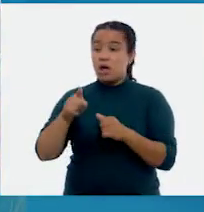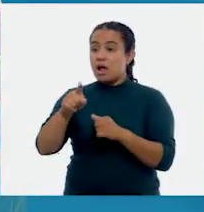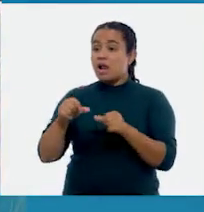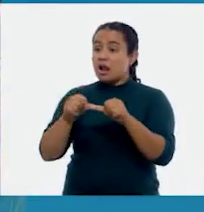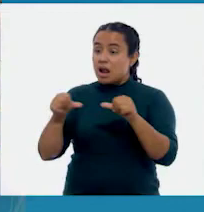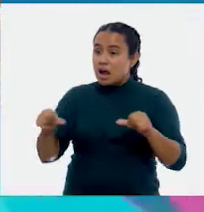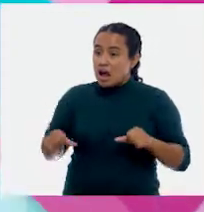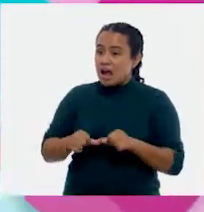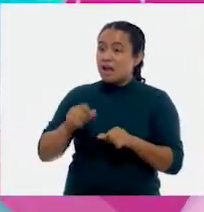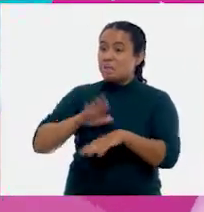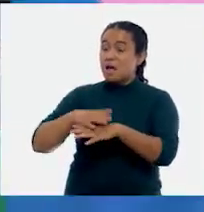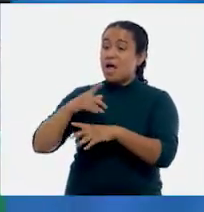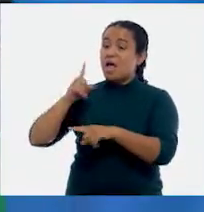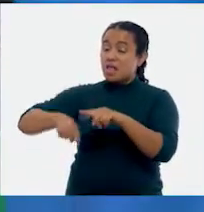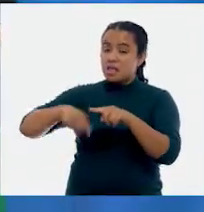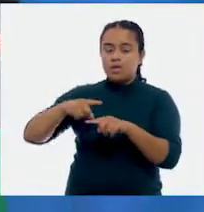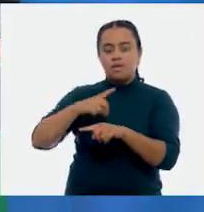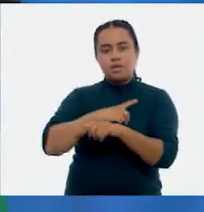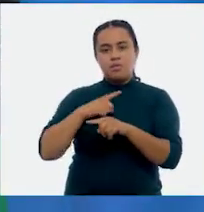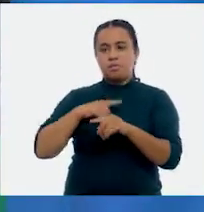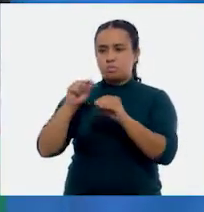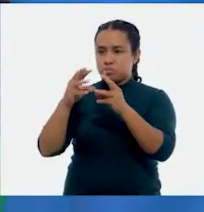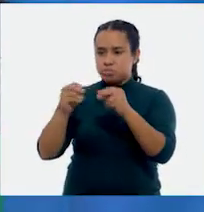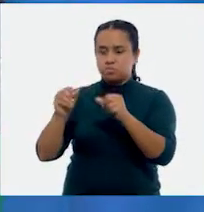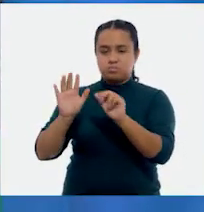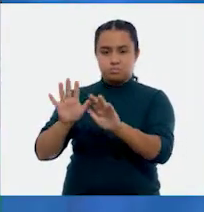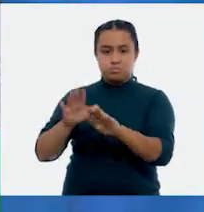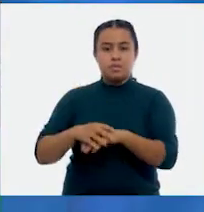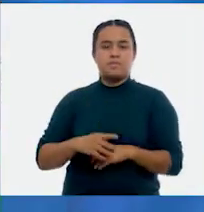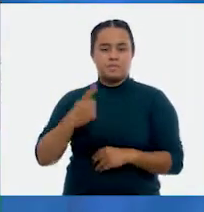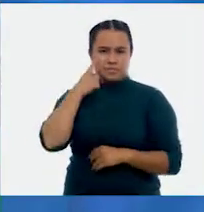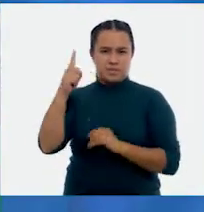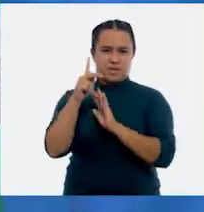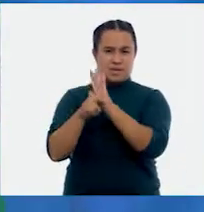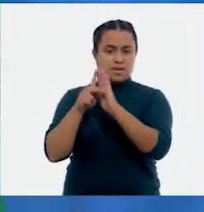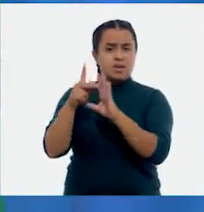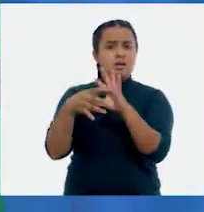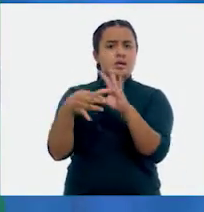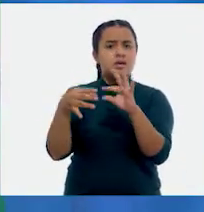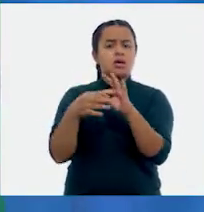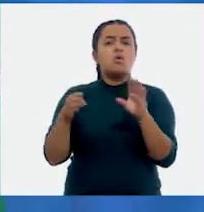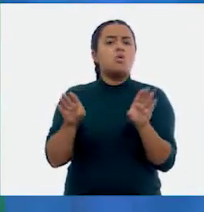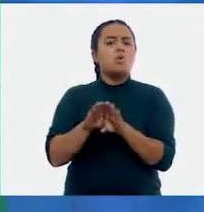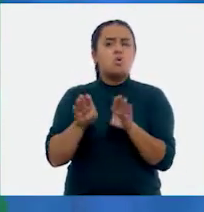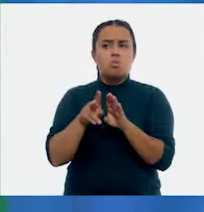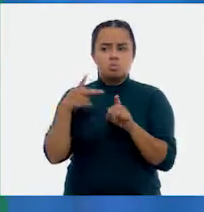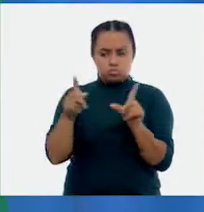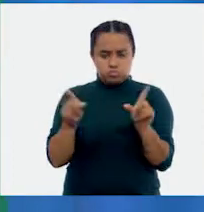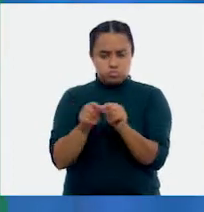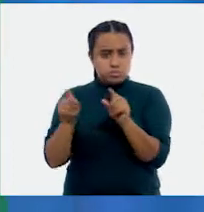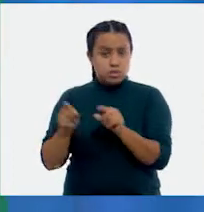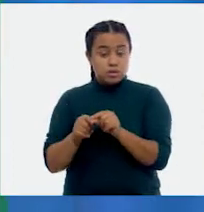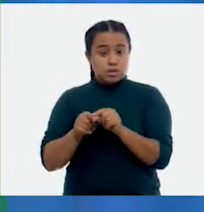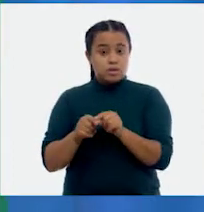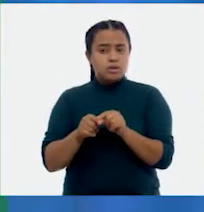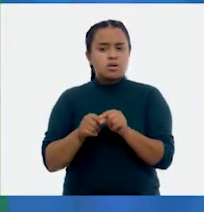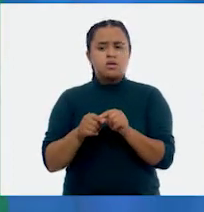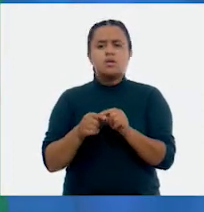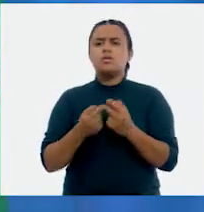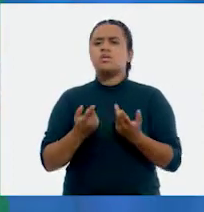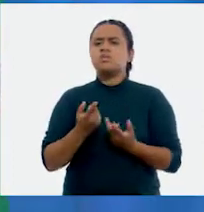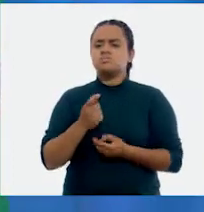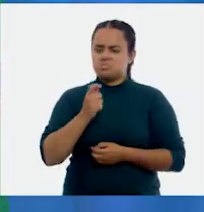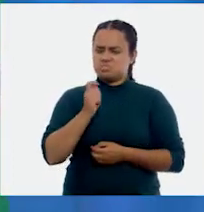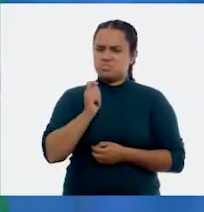intensamente. Ahora les invito a ver un video que nos muestra de una forma breve, pero gráfica, lo